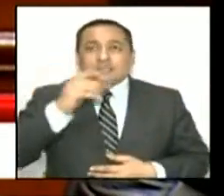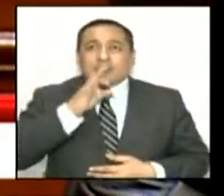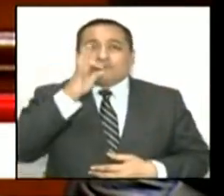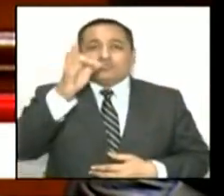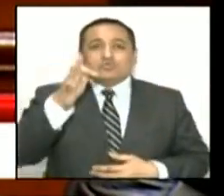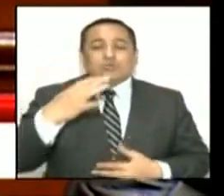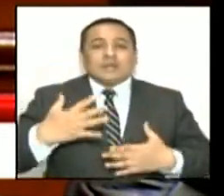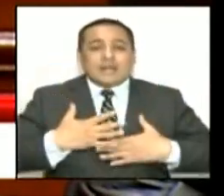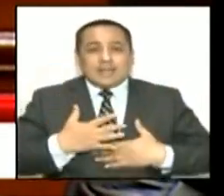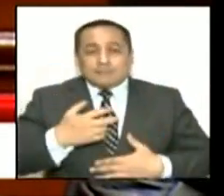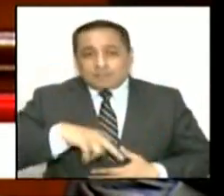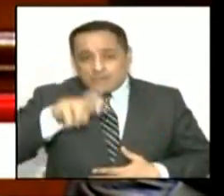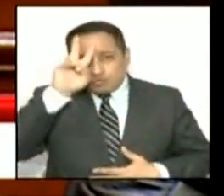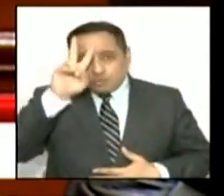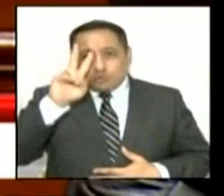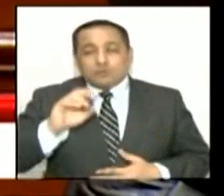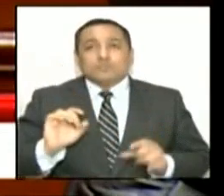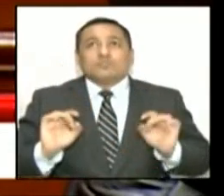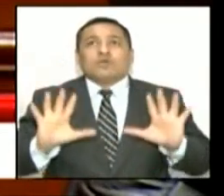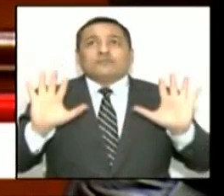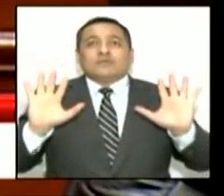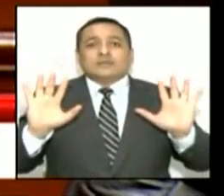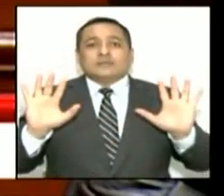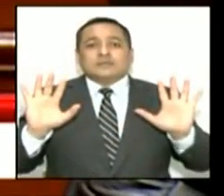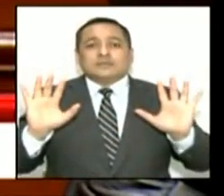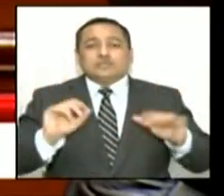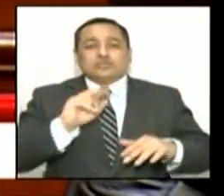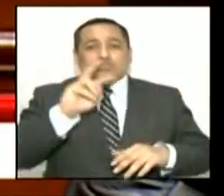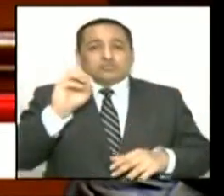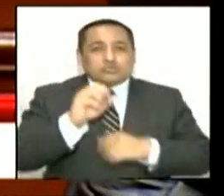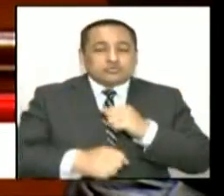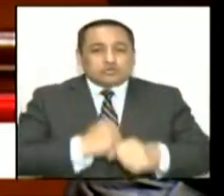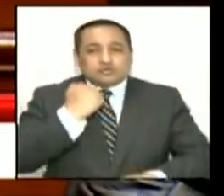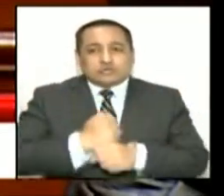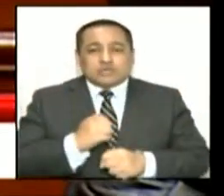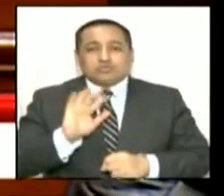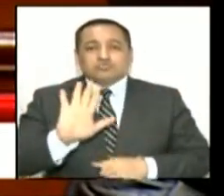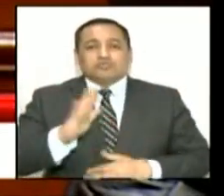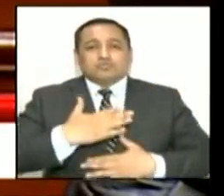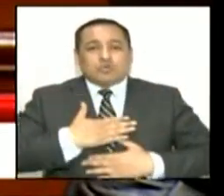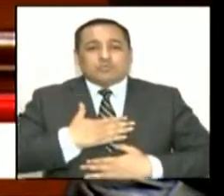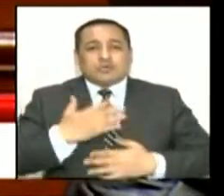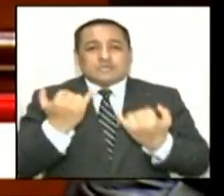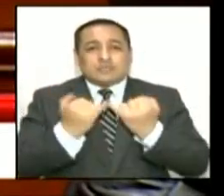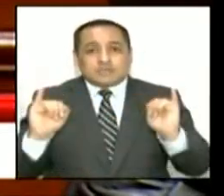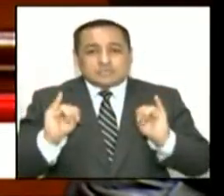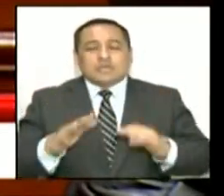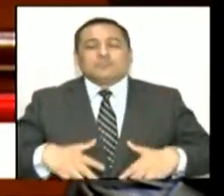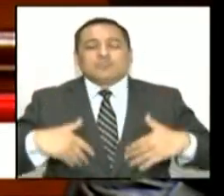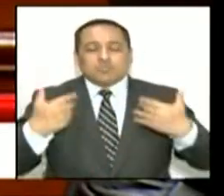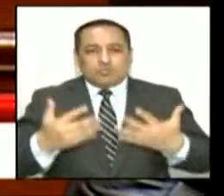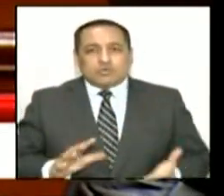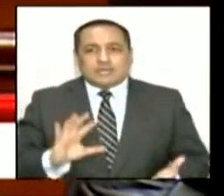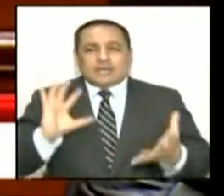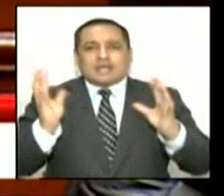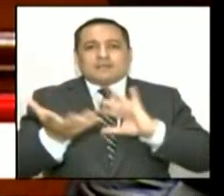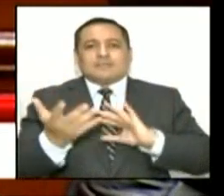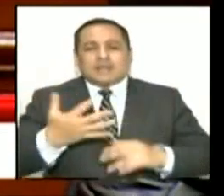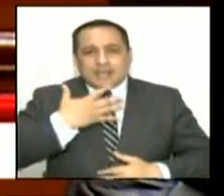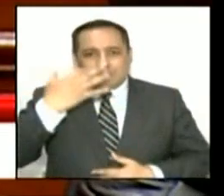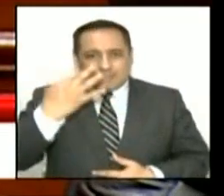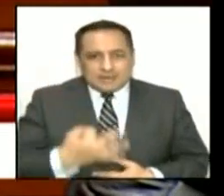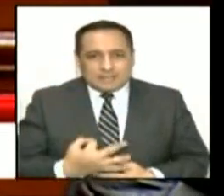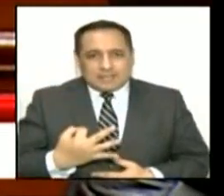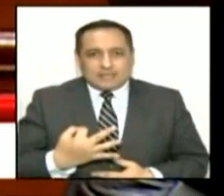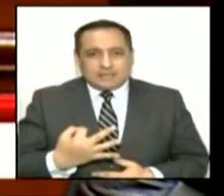que nuestro país, por fin, 200 años de su independencia, pueda convertirse en una verdadera